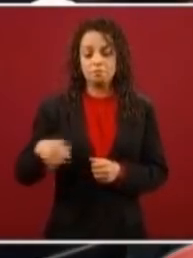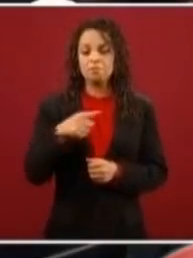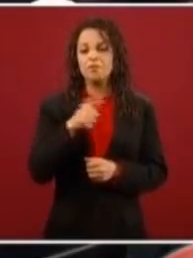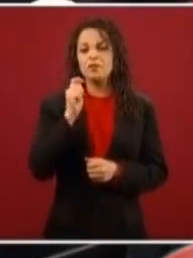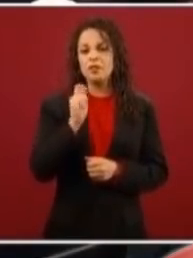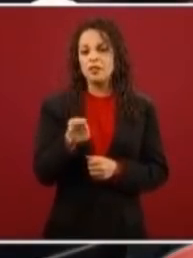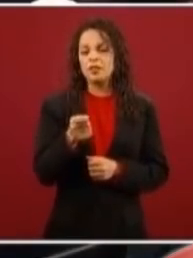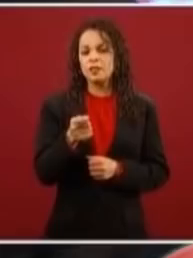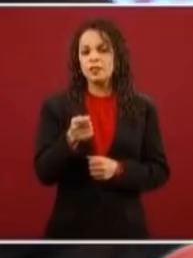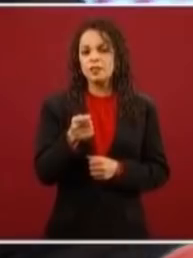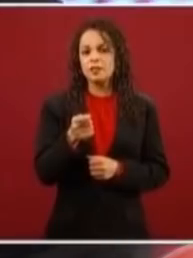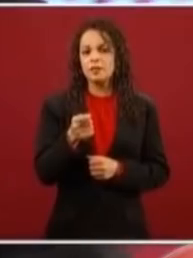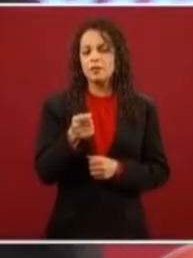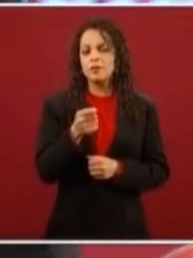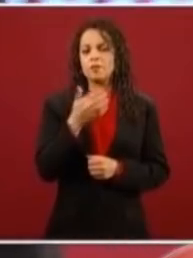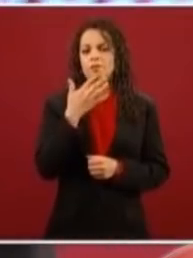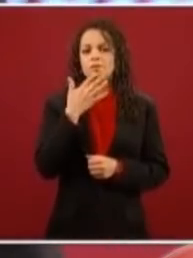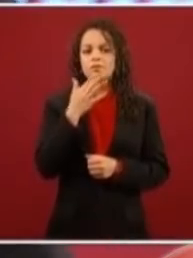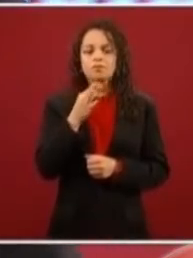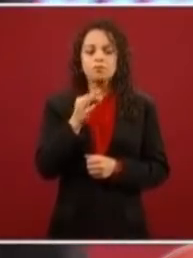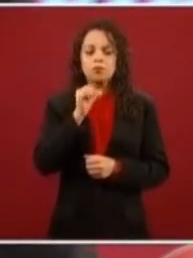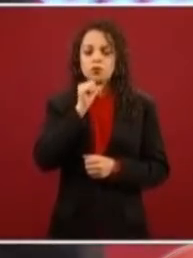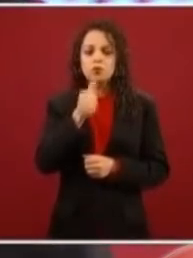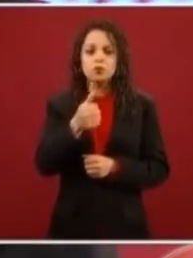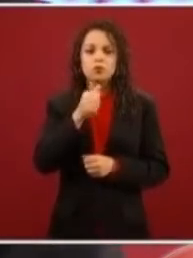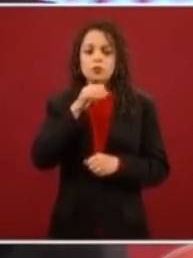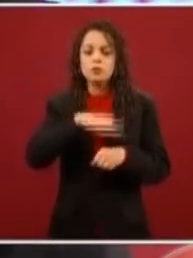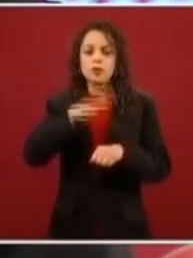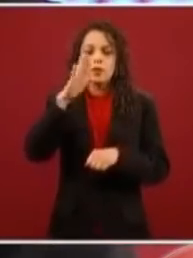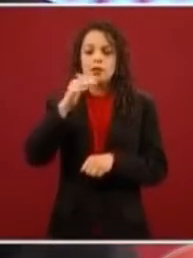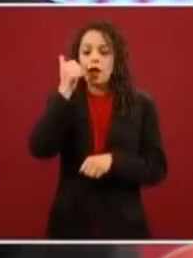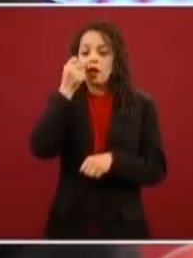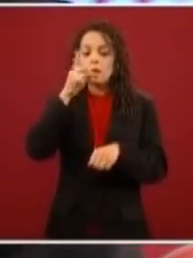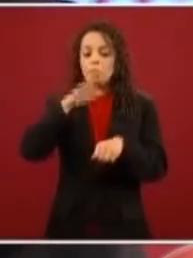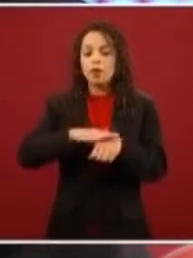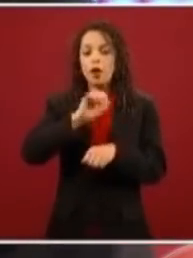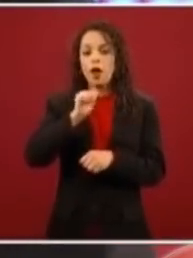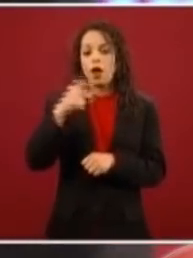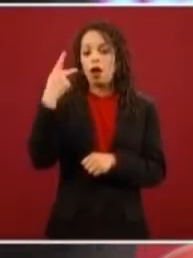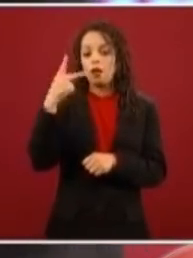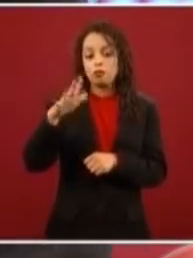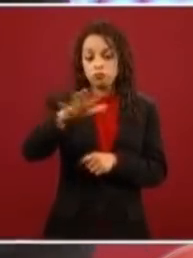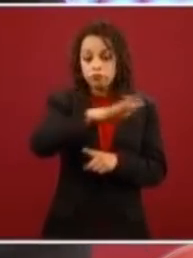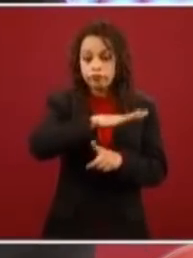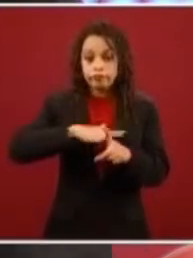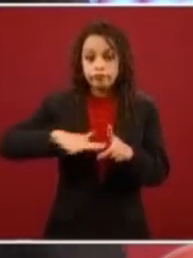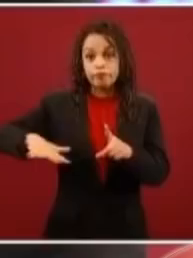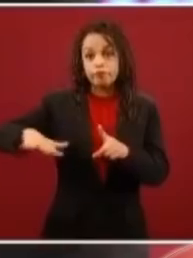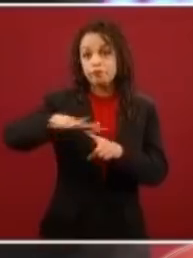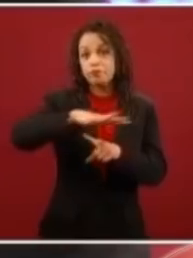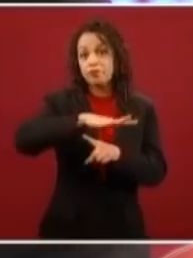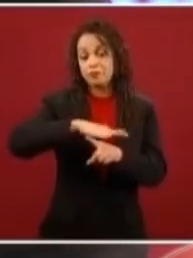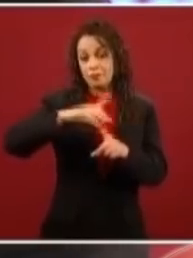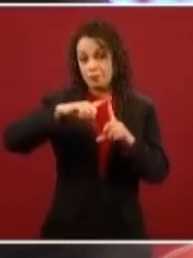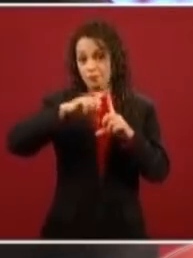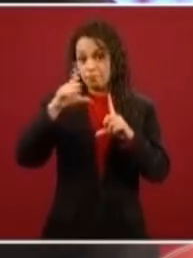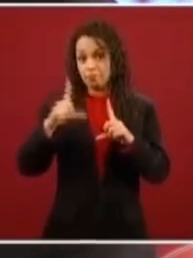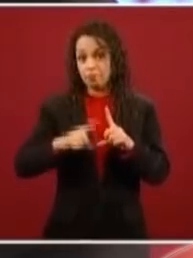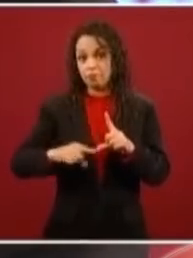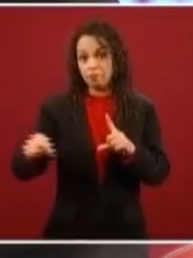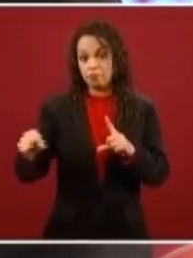simplemente administradores de los dineros del pueblo y no podemos